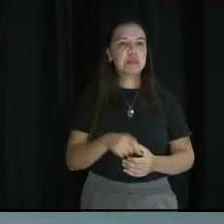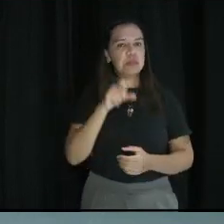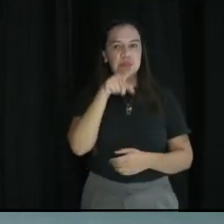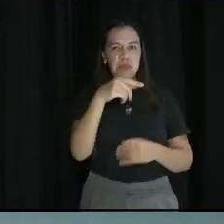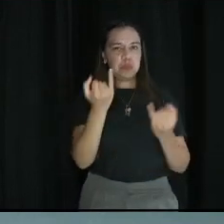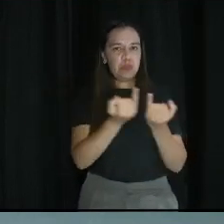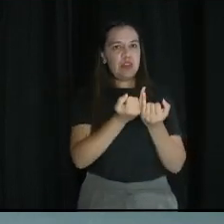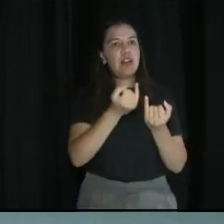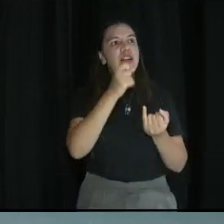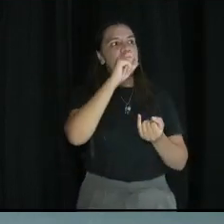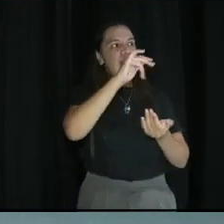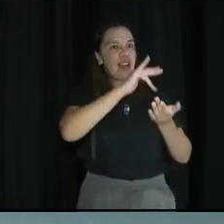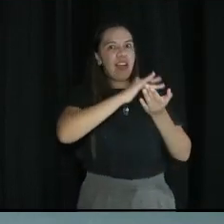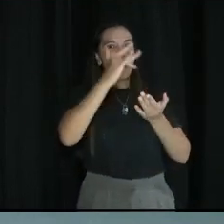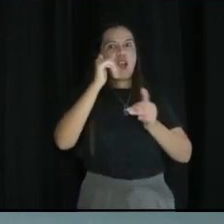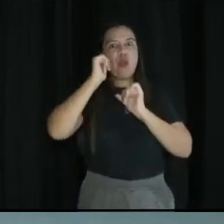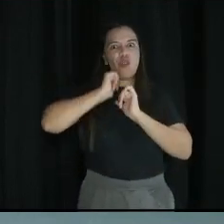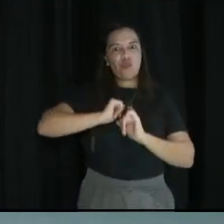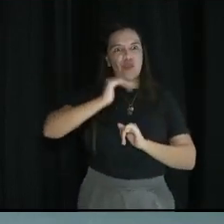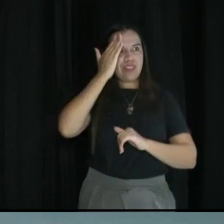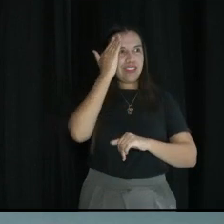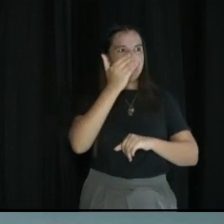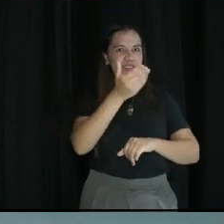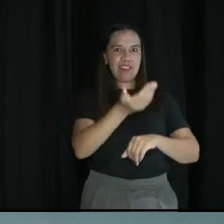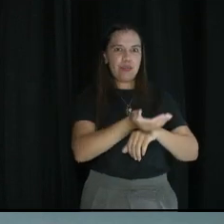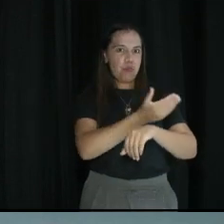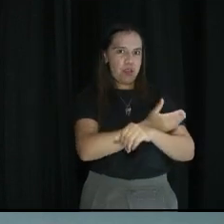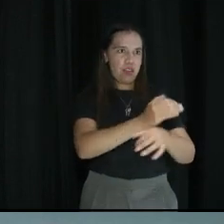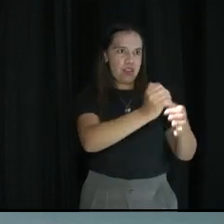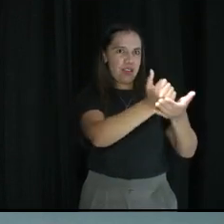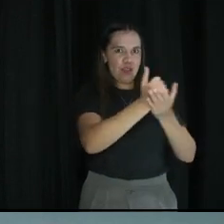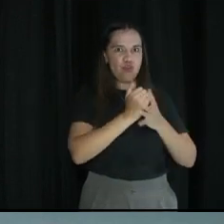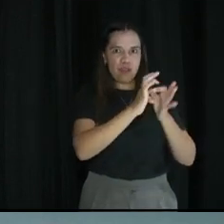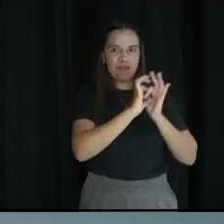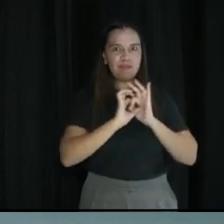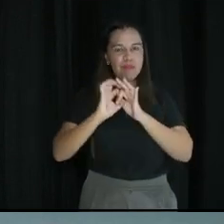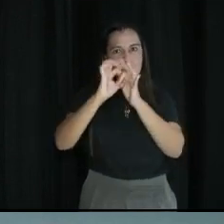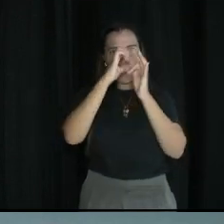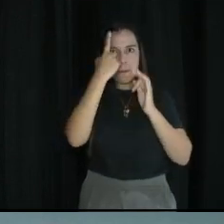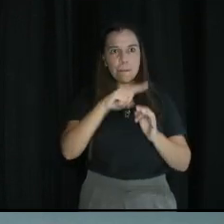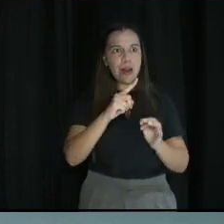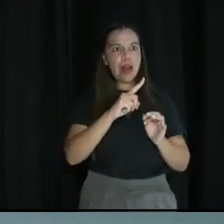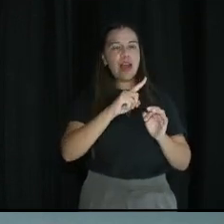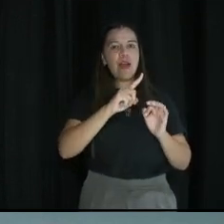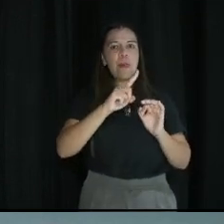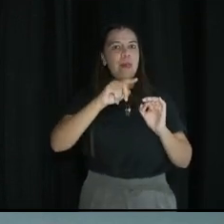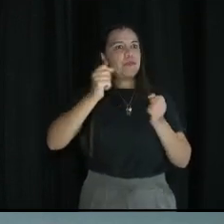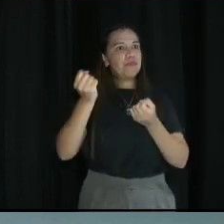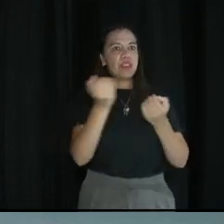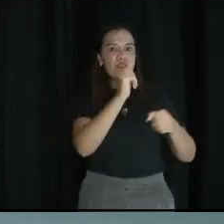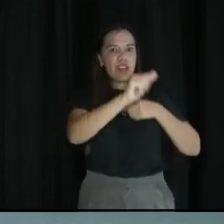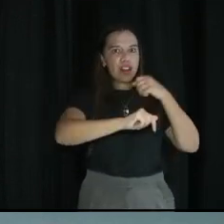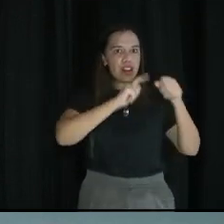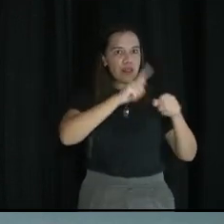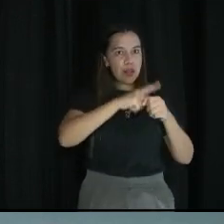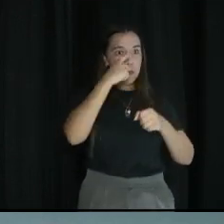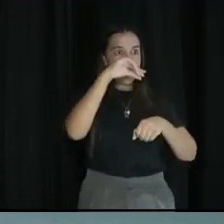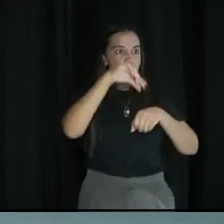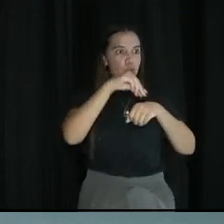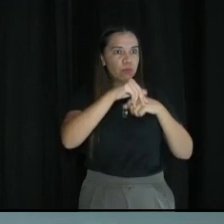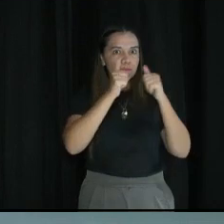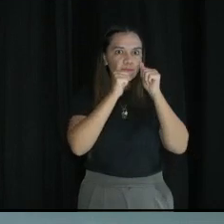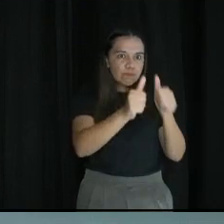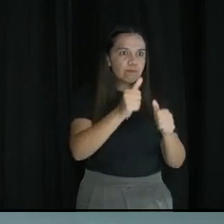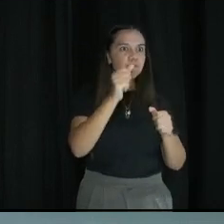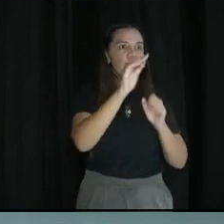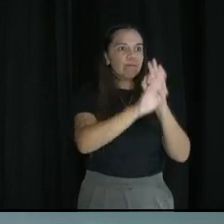Gracias a estas autoridades que coadyuvan con nosotros para el resguardo de los ejemplares y para la supervisión médica y el tratamiento